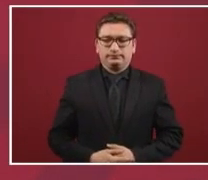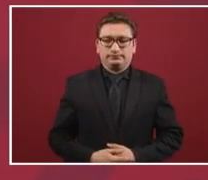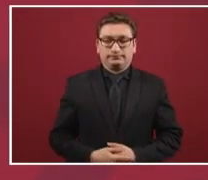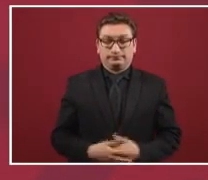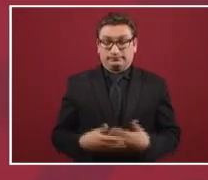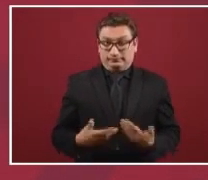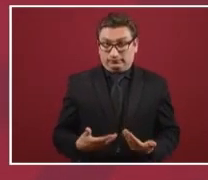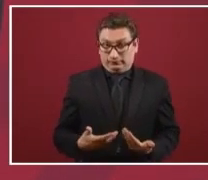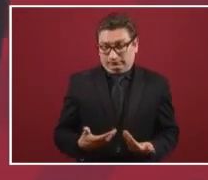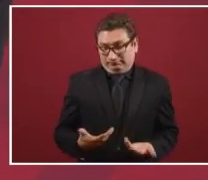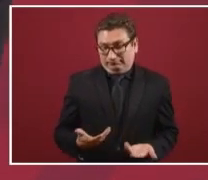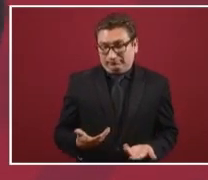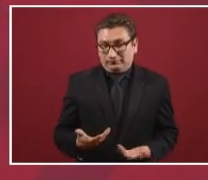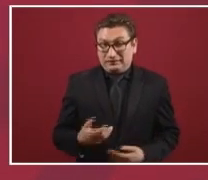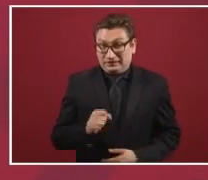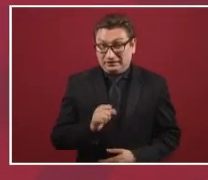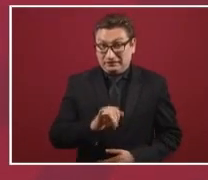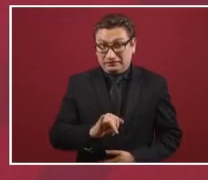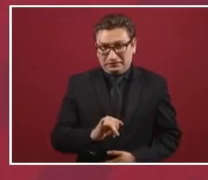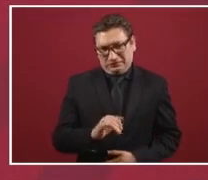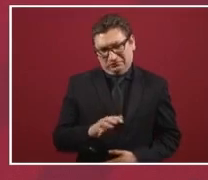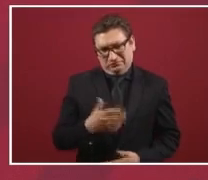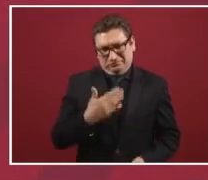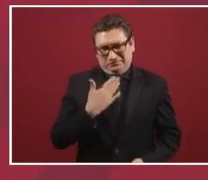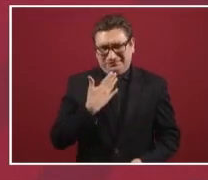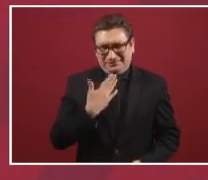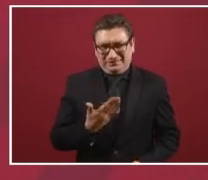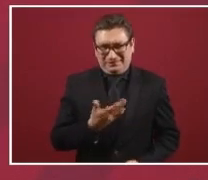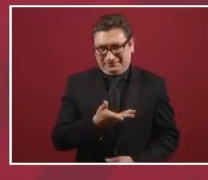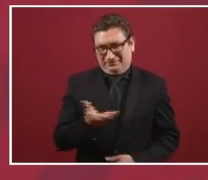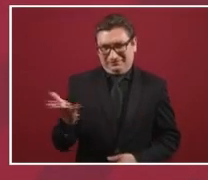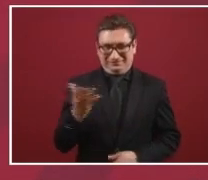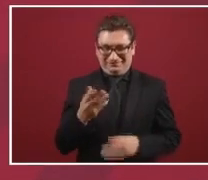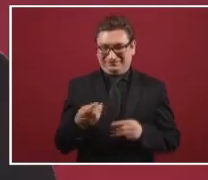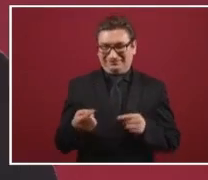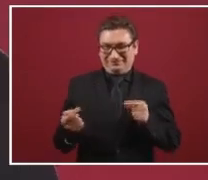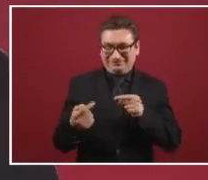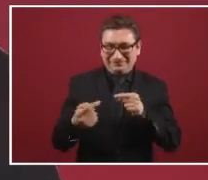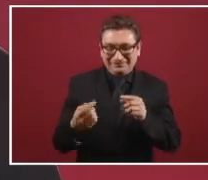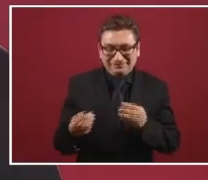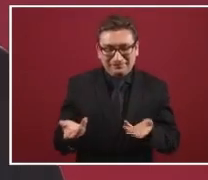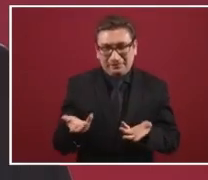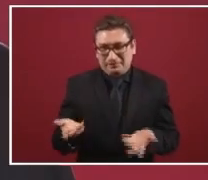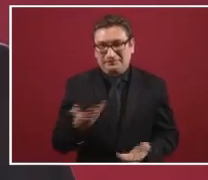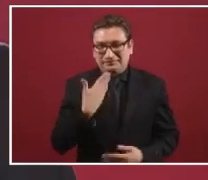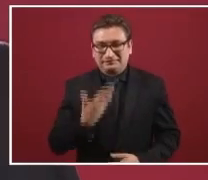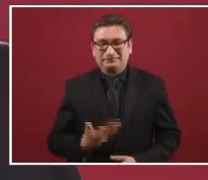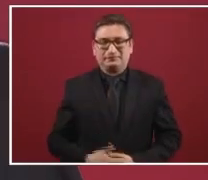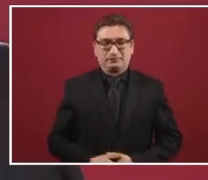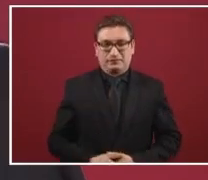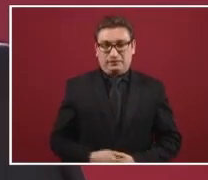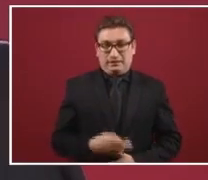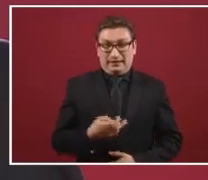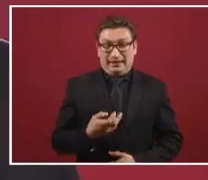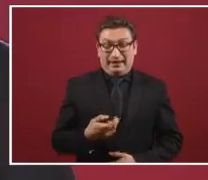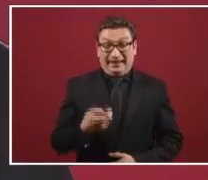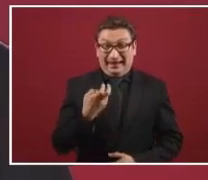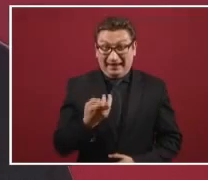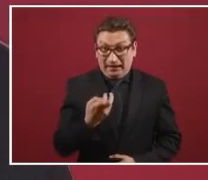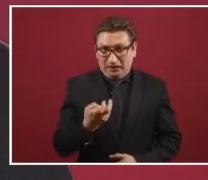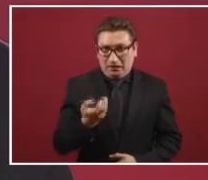Entonces, sí, está bien la polémica. Esto no se había